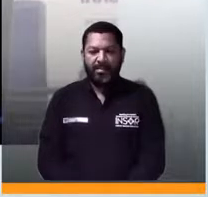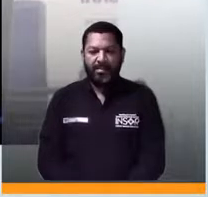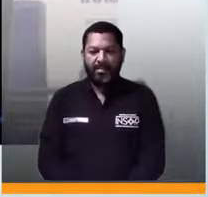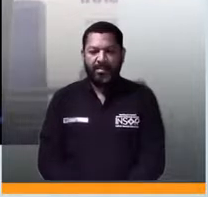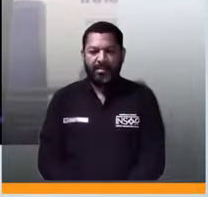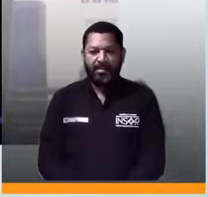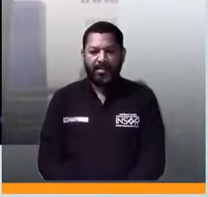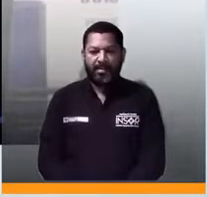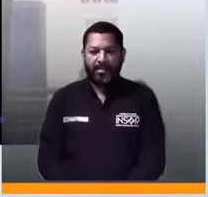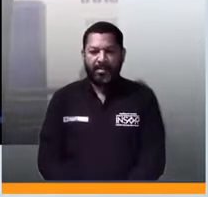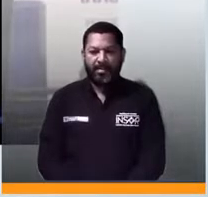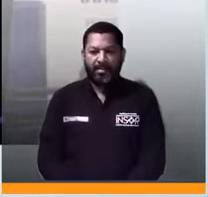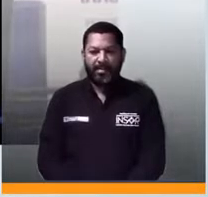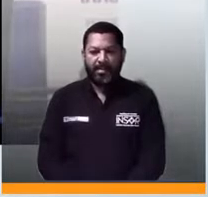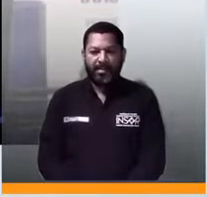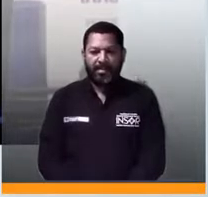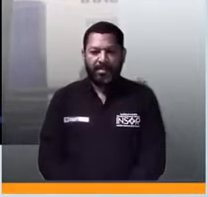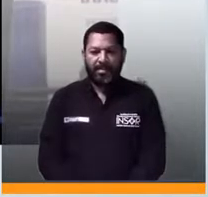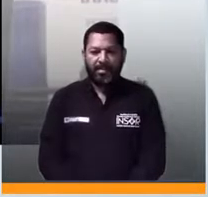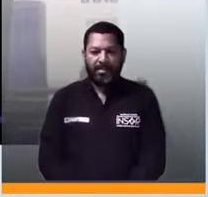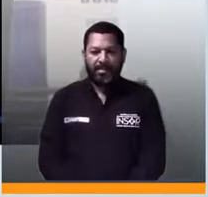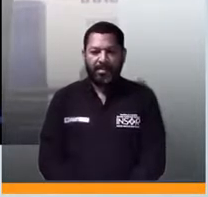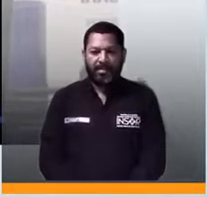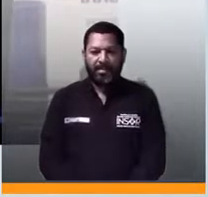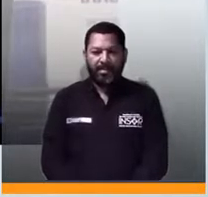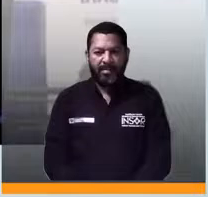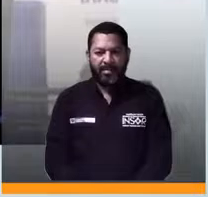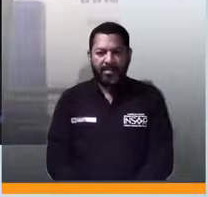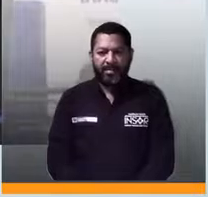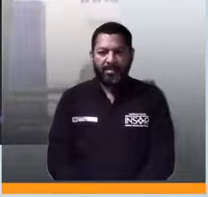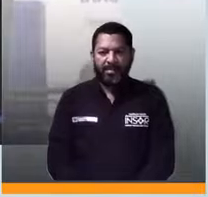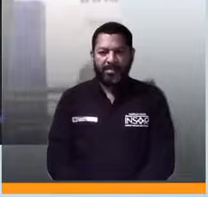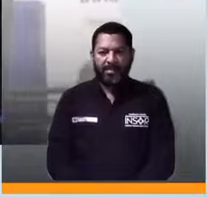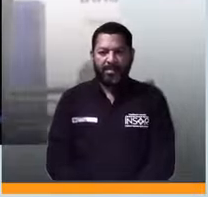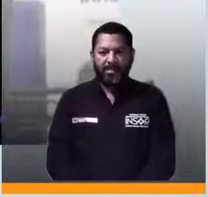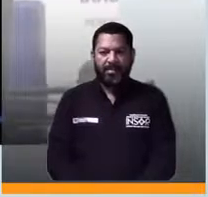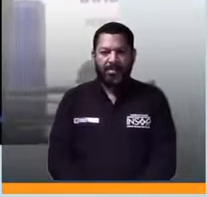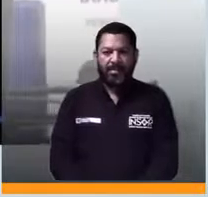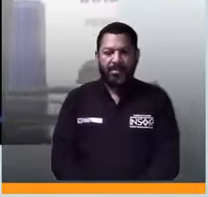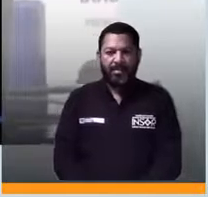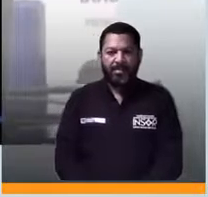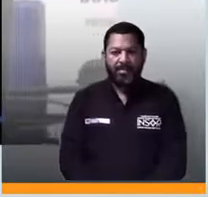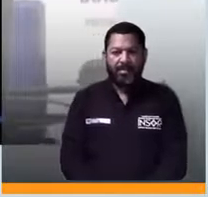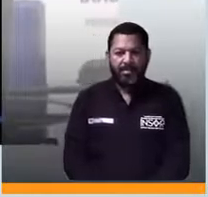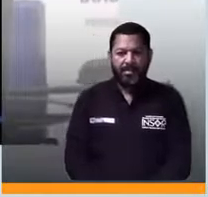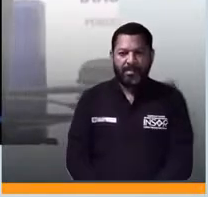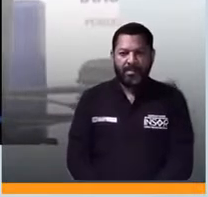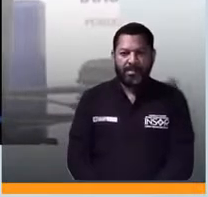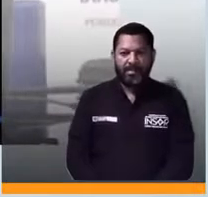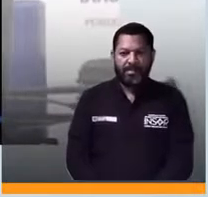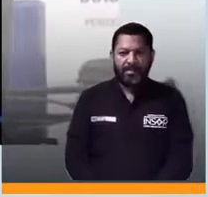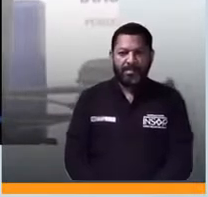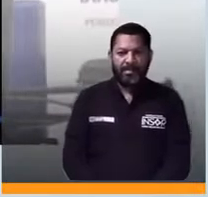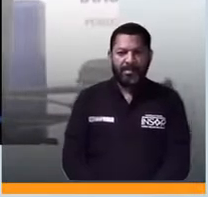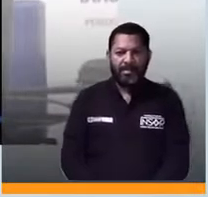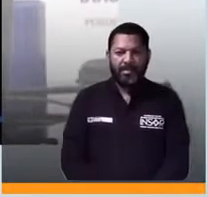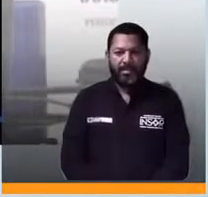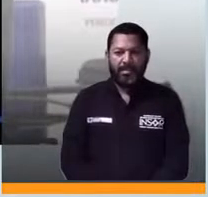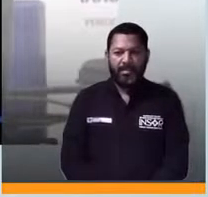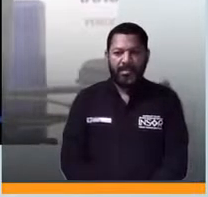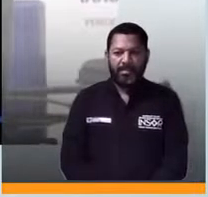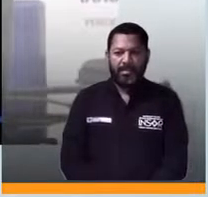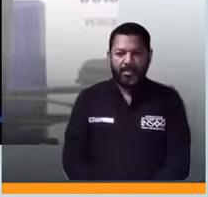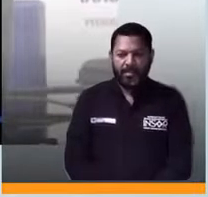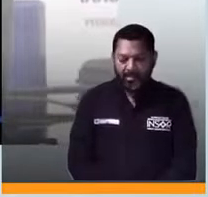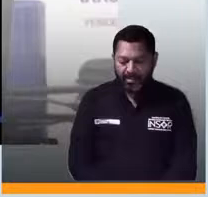importante. El papel de la tecnología, por supuesto, en esta situación de pandemia fue un mediador muy importante para pasar de la